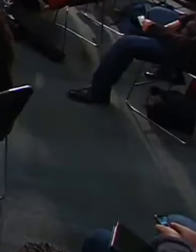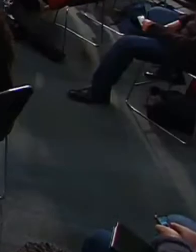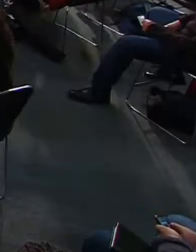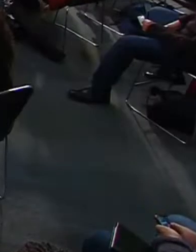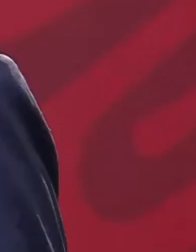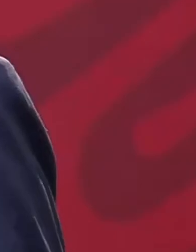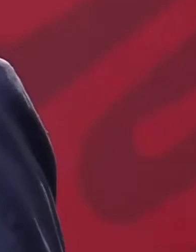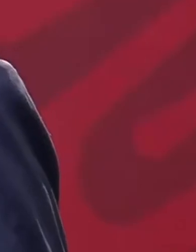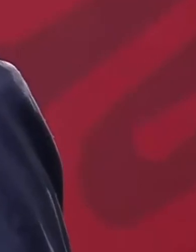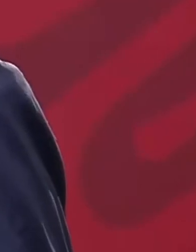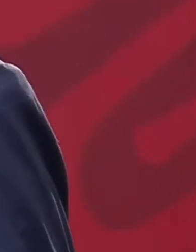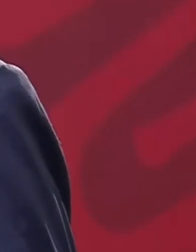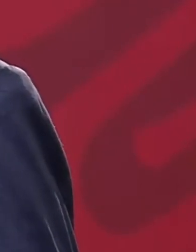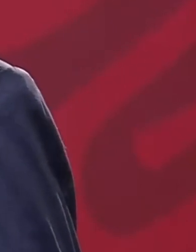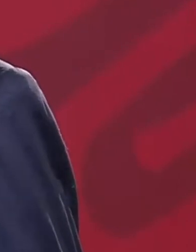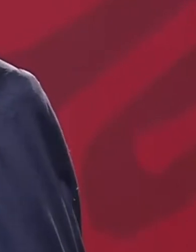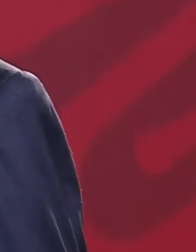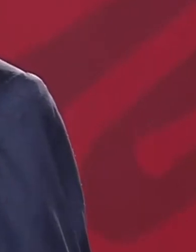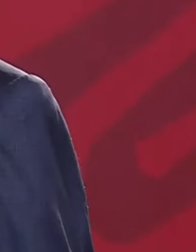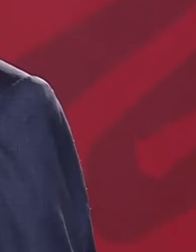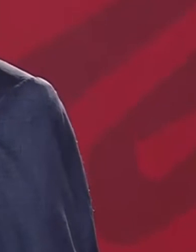preocuparse, es ocuparse.